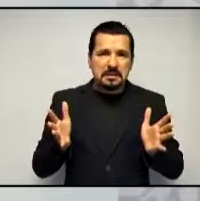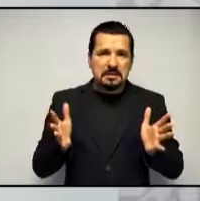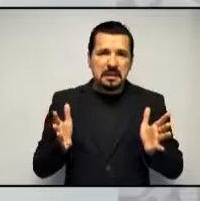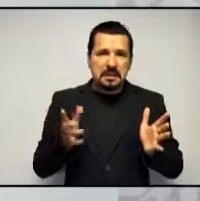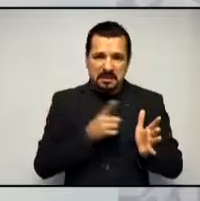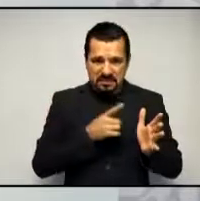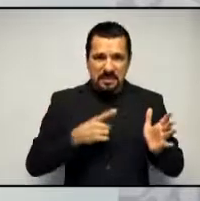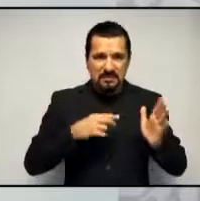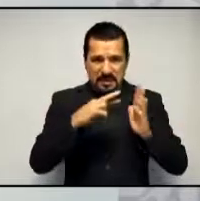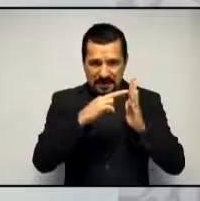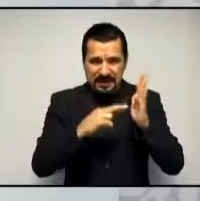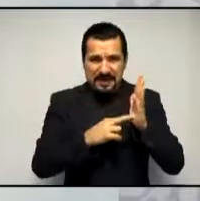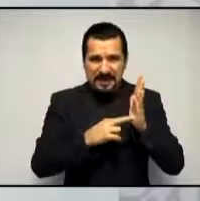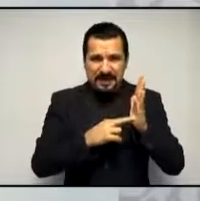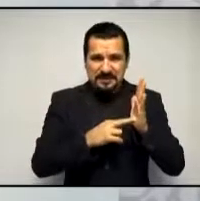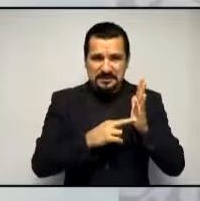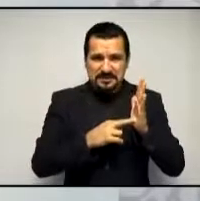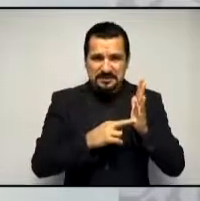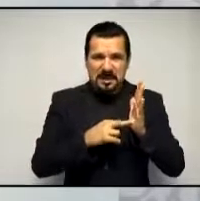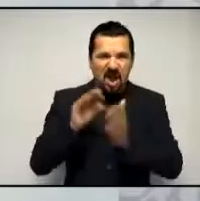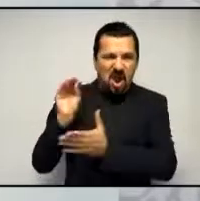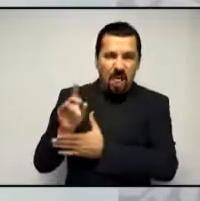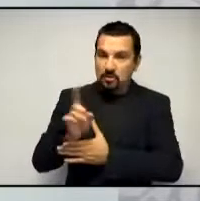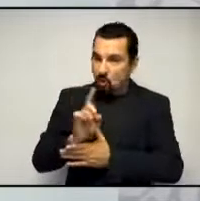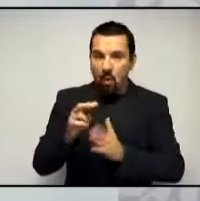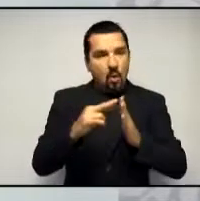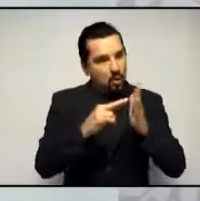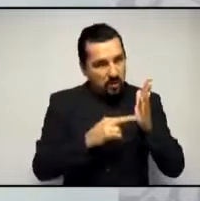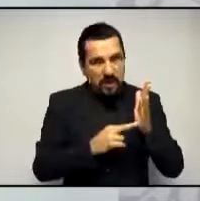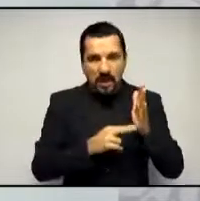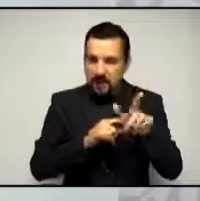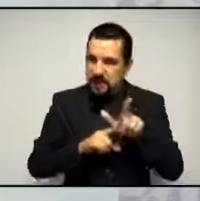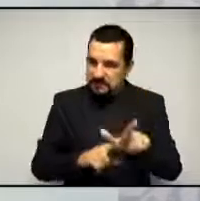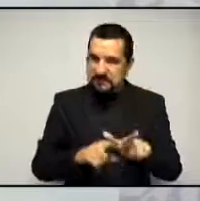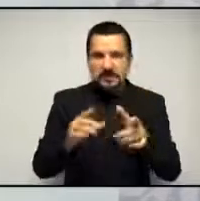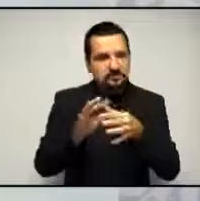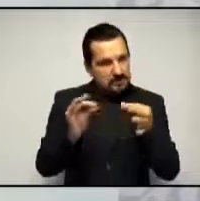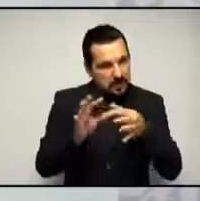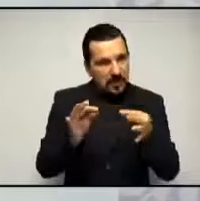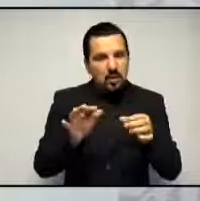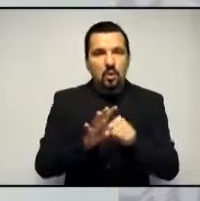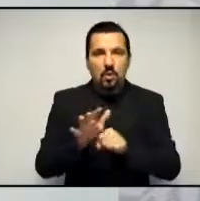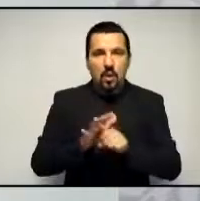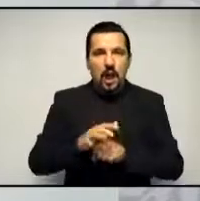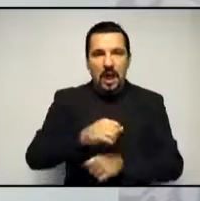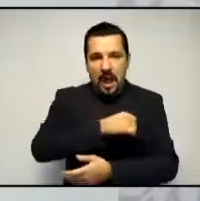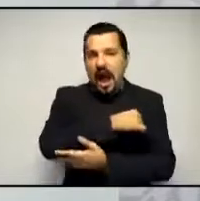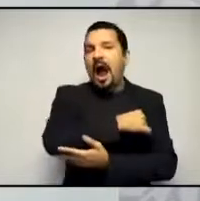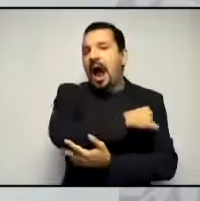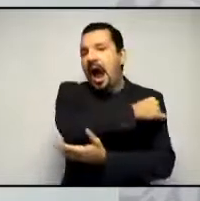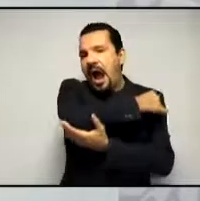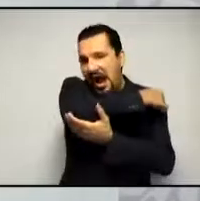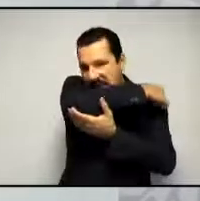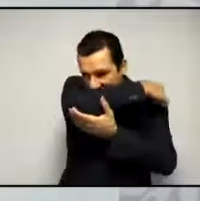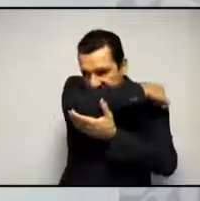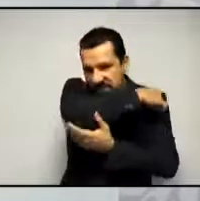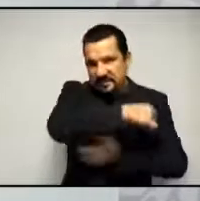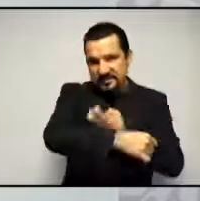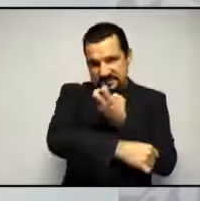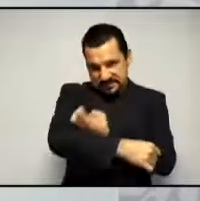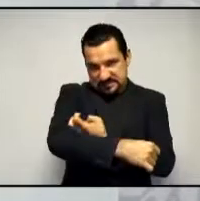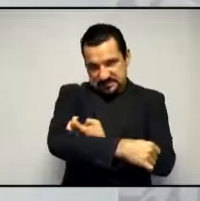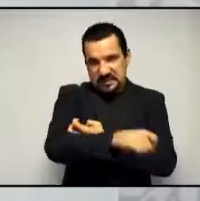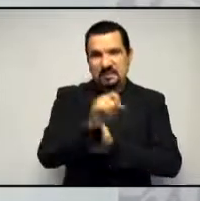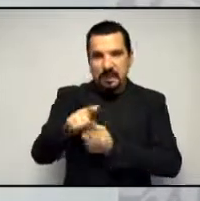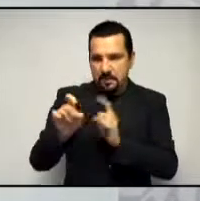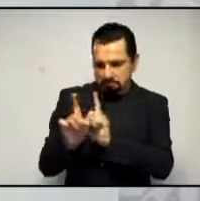las indicaciones que se han dado a conocer vas a seguir haciendo el estornudo de etiqueta lo de la